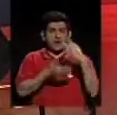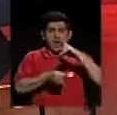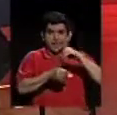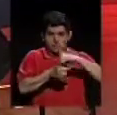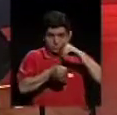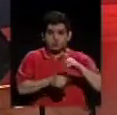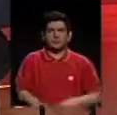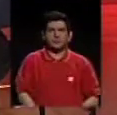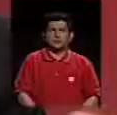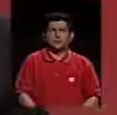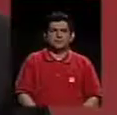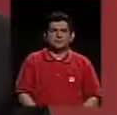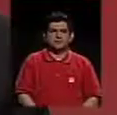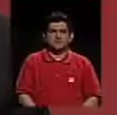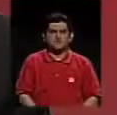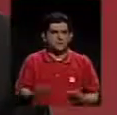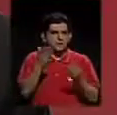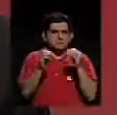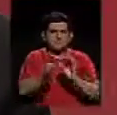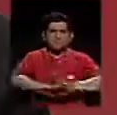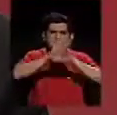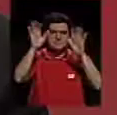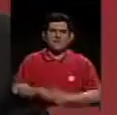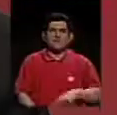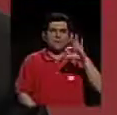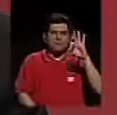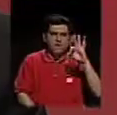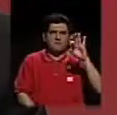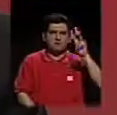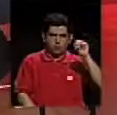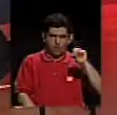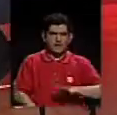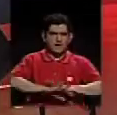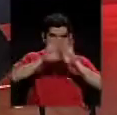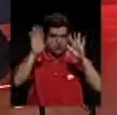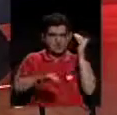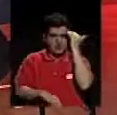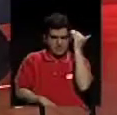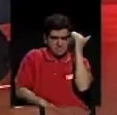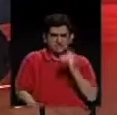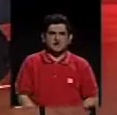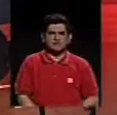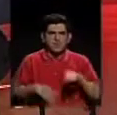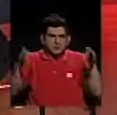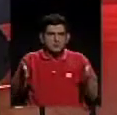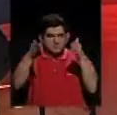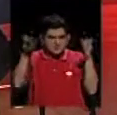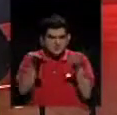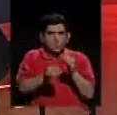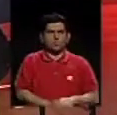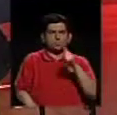diputados, el más explícito ha sido Fabio Molina, claramente se ve que se está impulsando